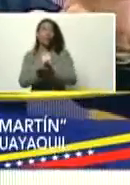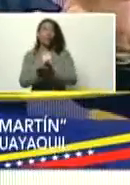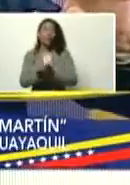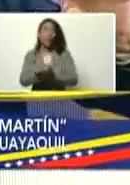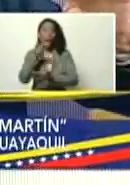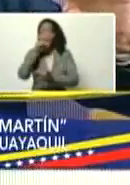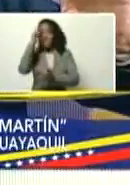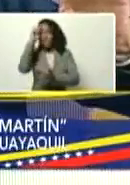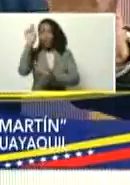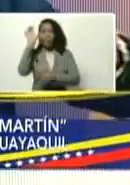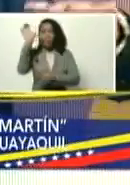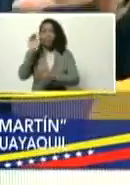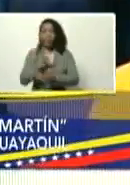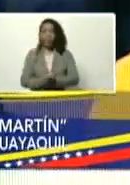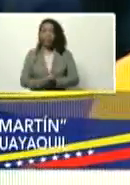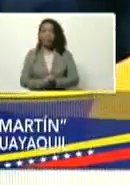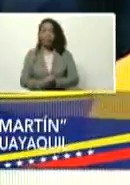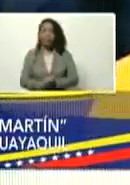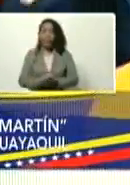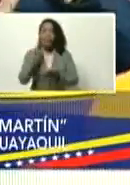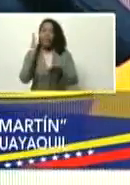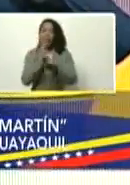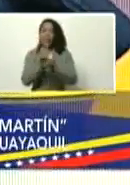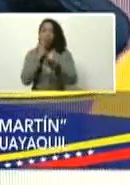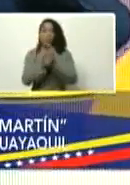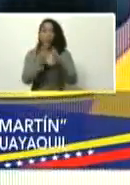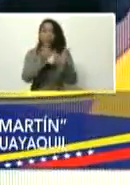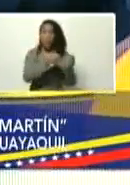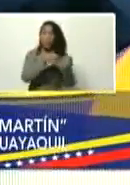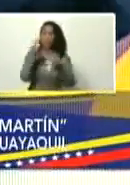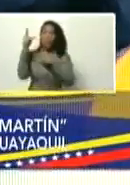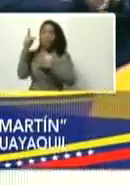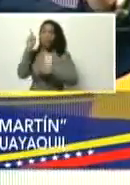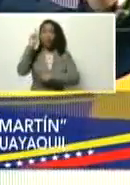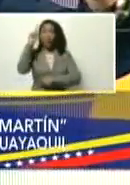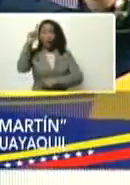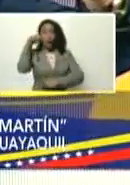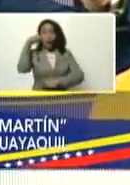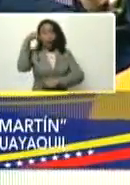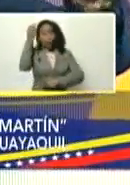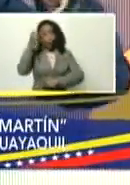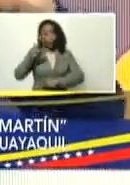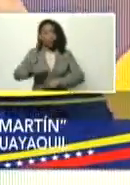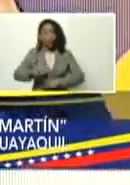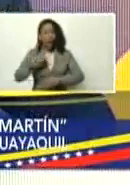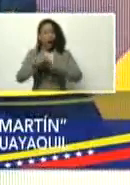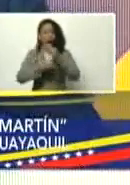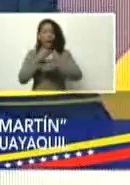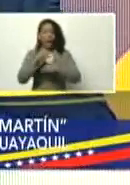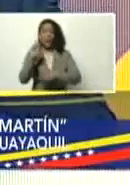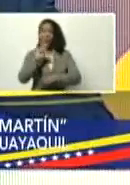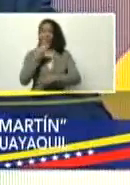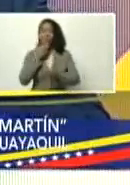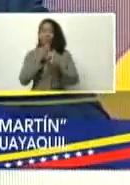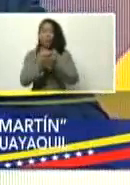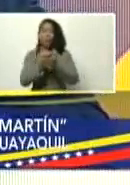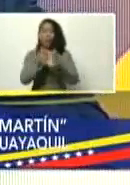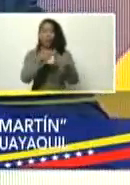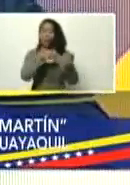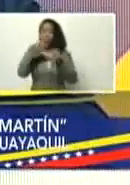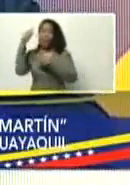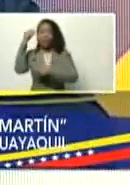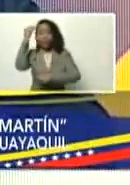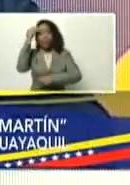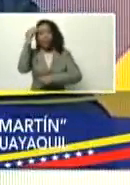patria. Siempre trasladando una imagen creada sin permitir trasladar su